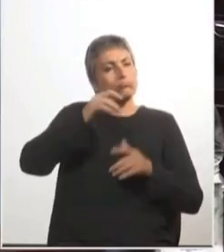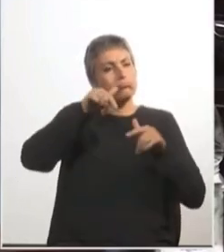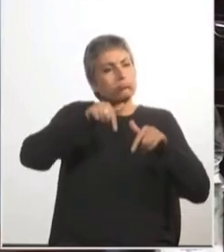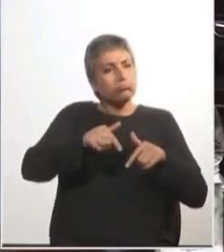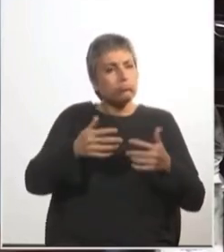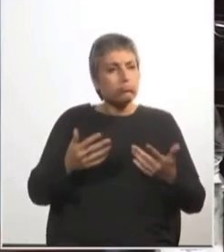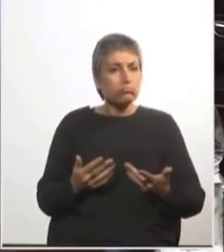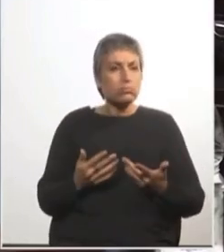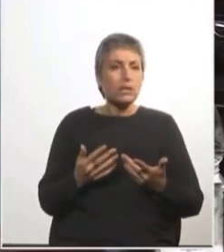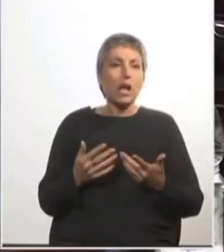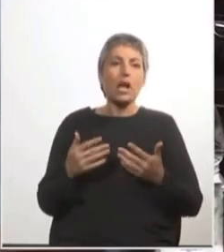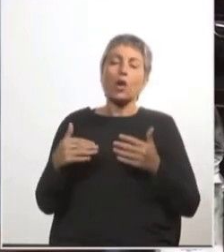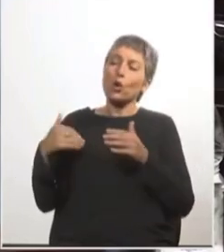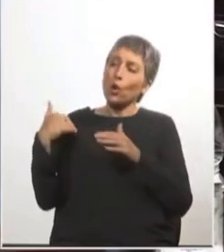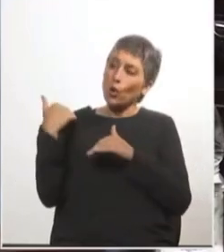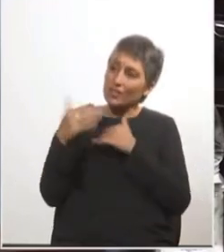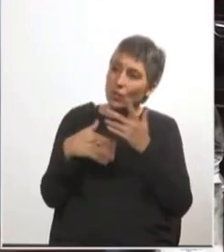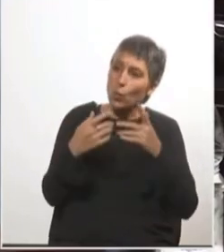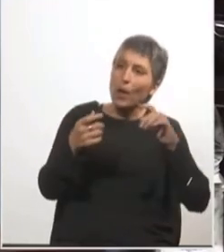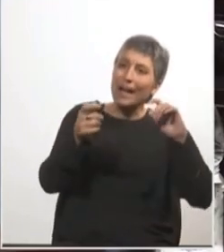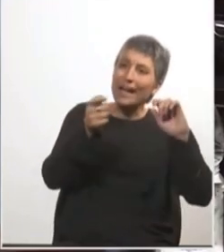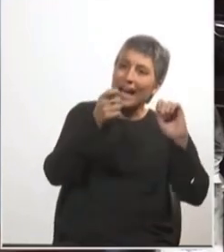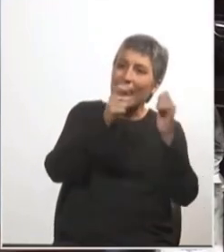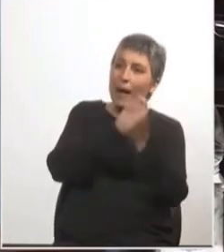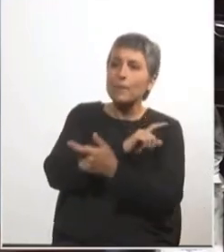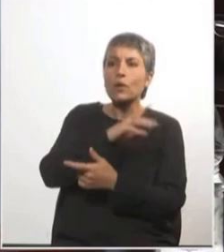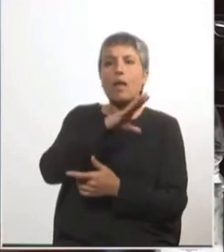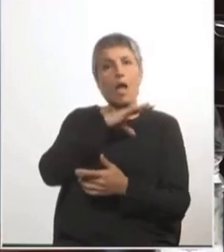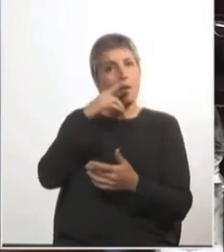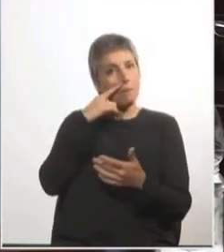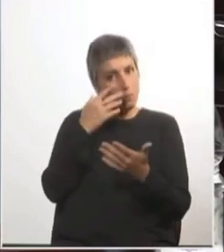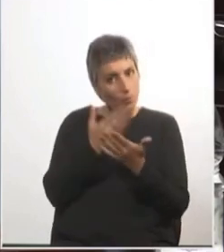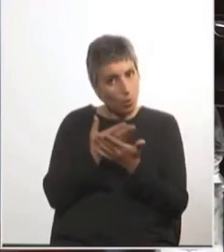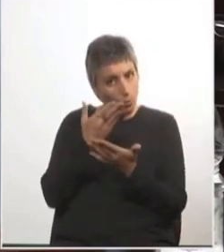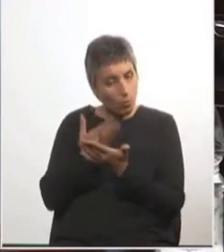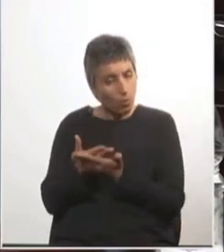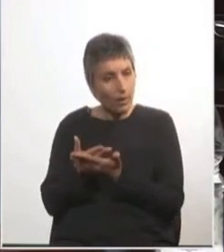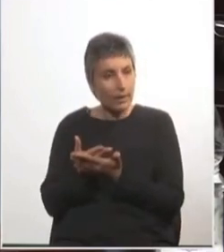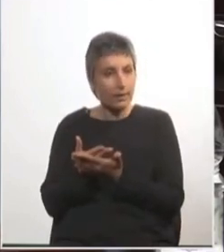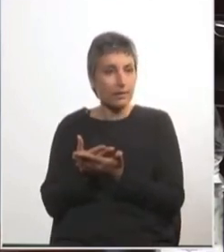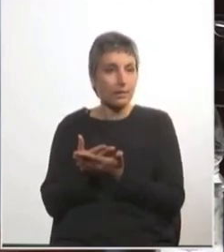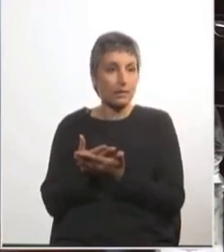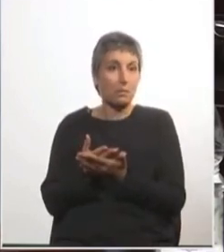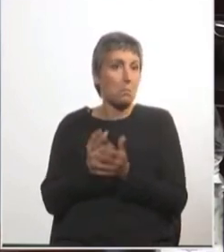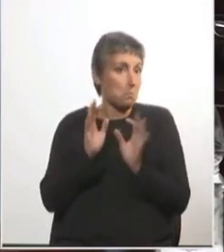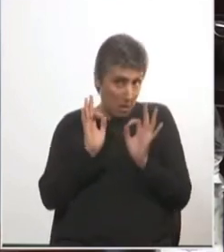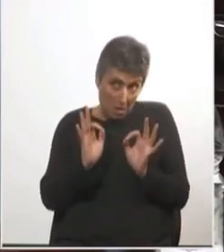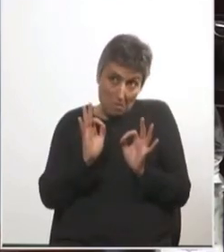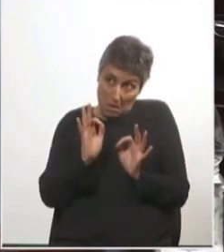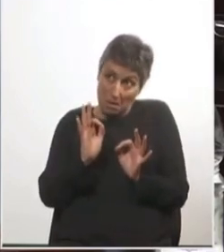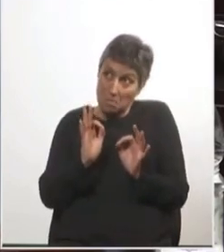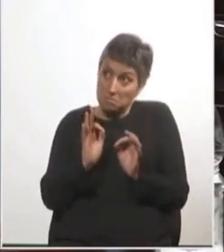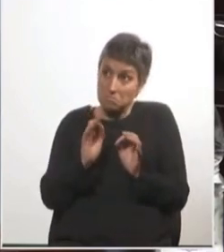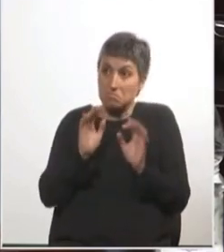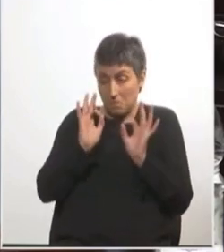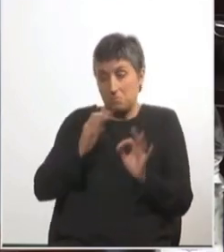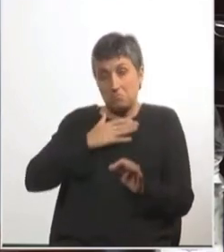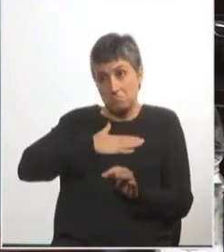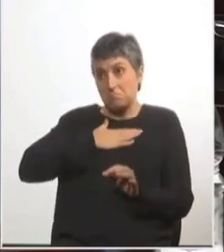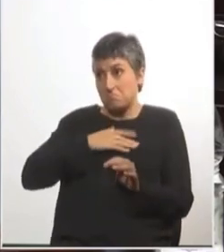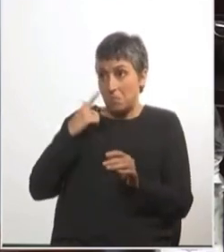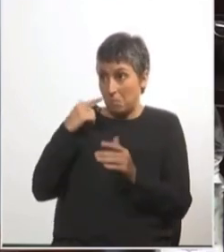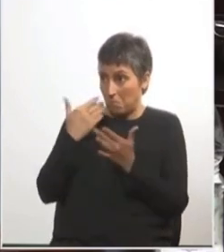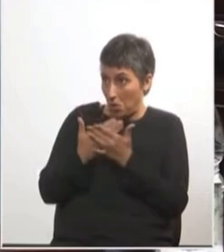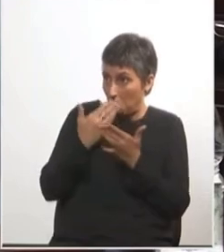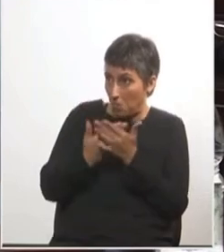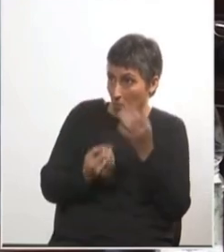¿verdad? Que bueno, que se siguen haciendo transformaciones, que hay propuestas. Me parece bien que siga habiendo propuestas. Ahora,